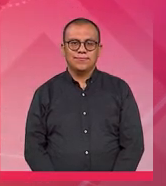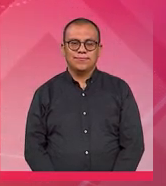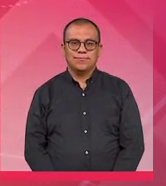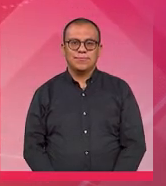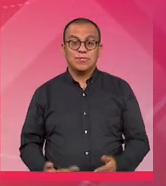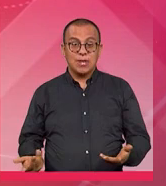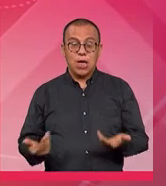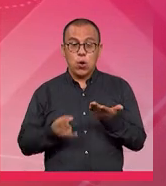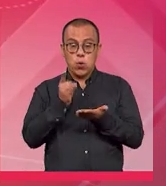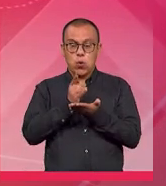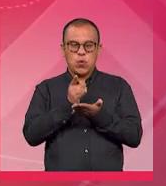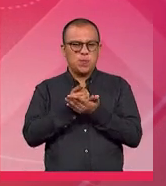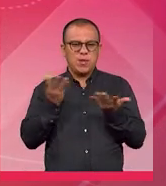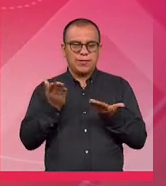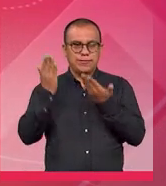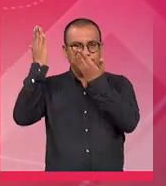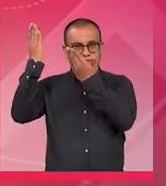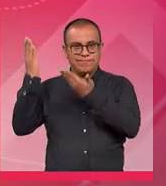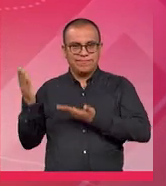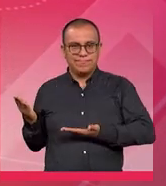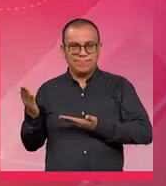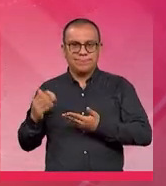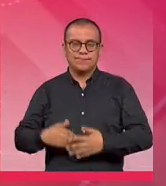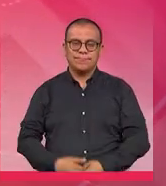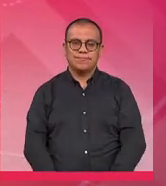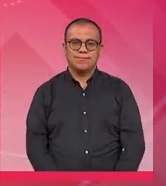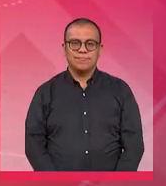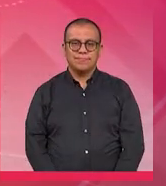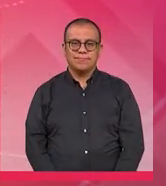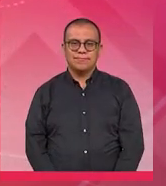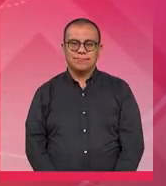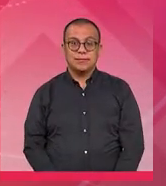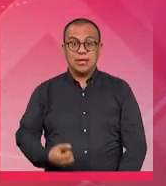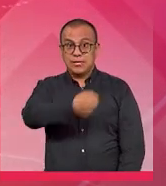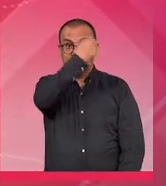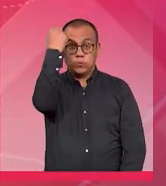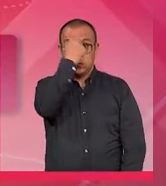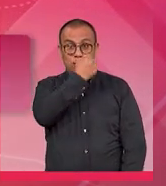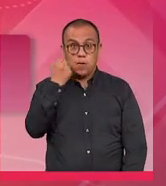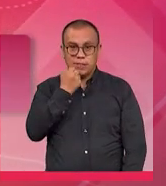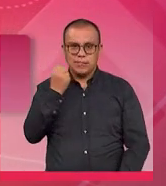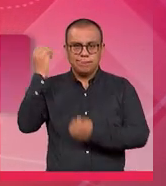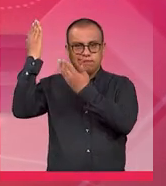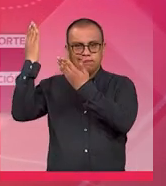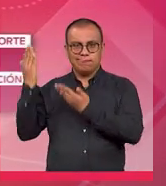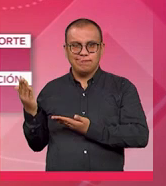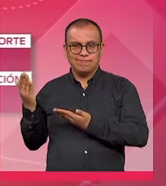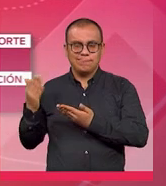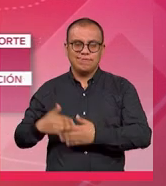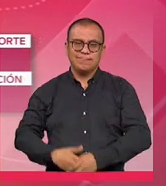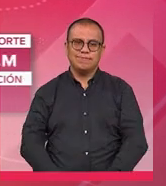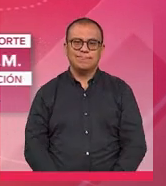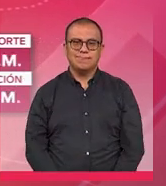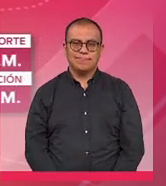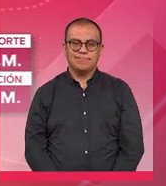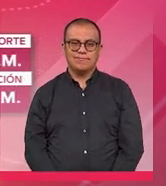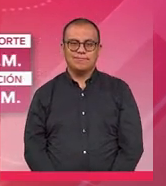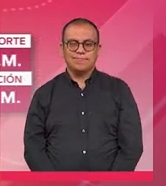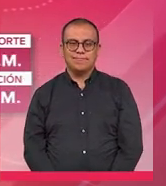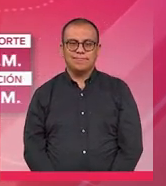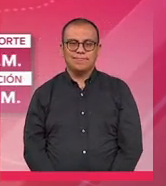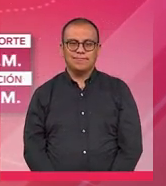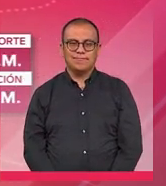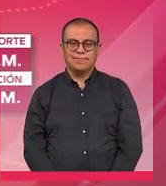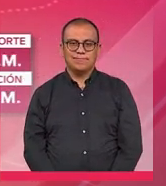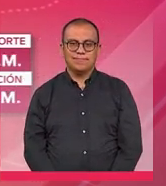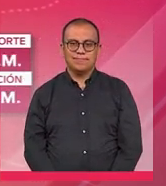en Usme, en el barrio Desarrollo Barzuelos. En Soacha, en la calle 16 a calle 35, entre